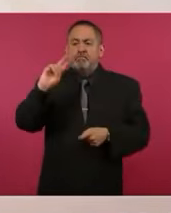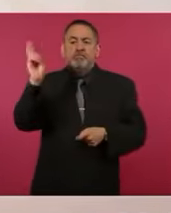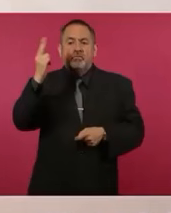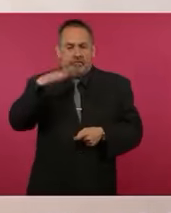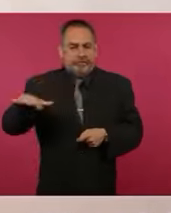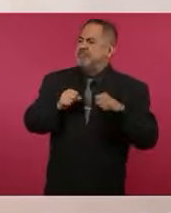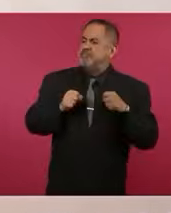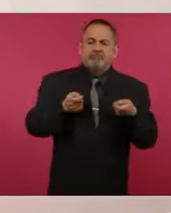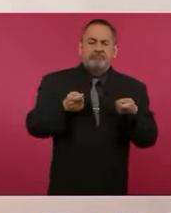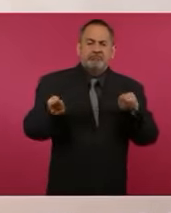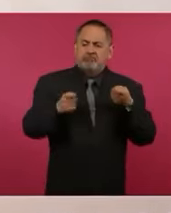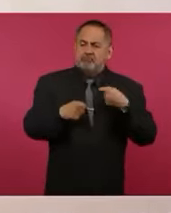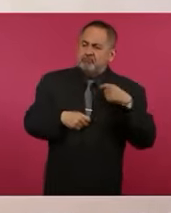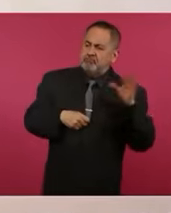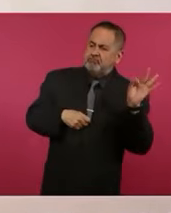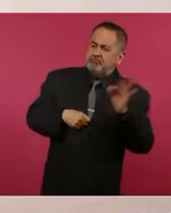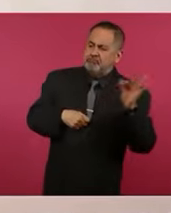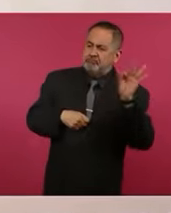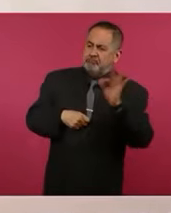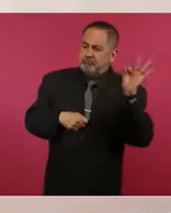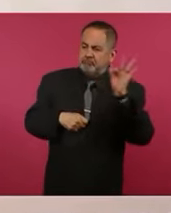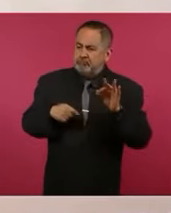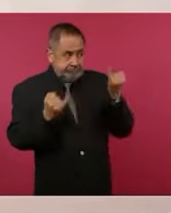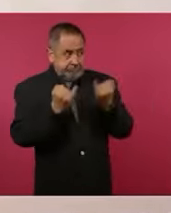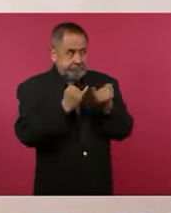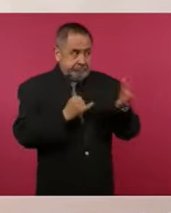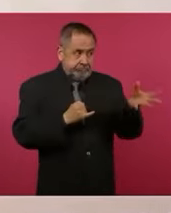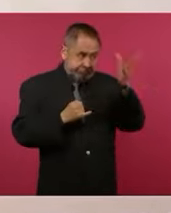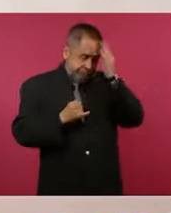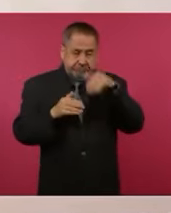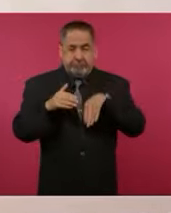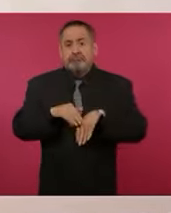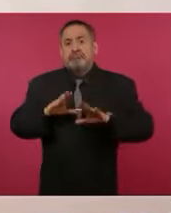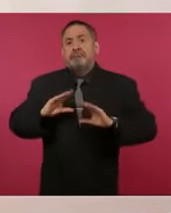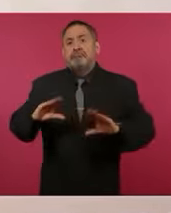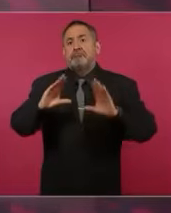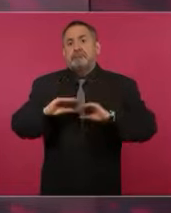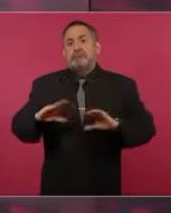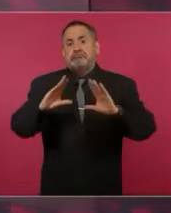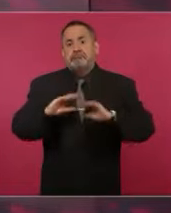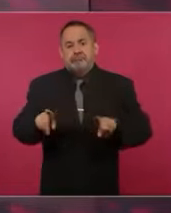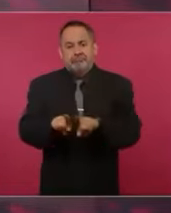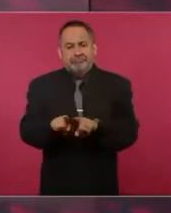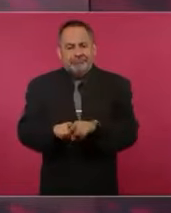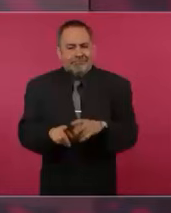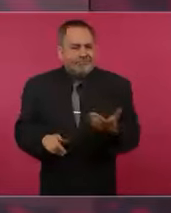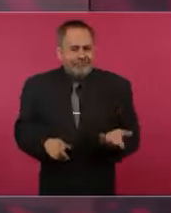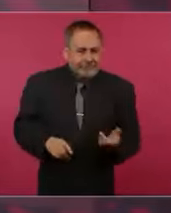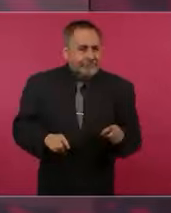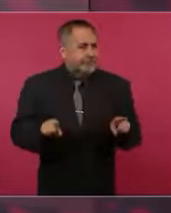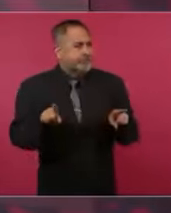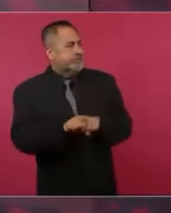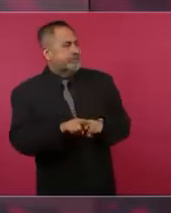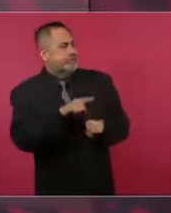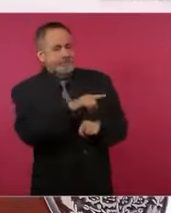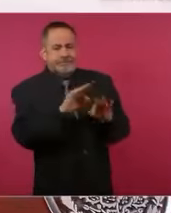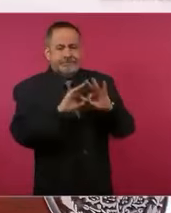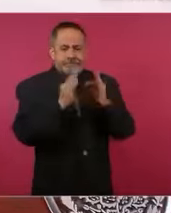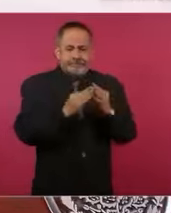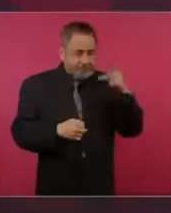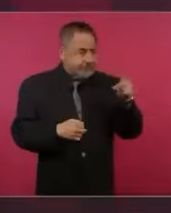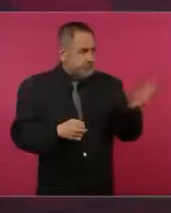todas, pero bueno, y se convirtieron en escuelas formadoras de